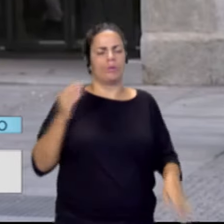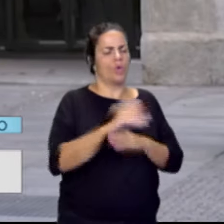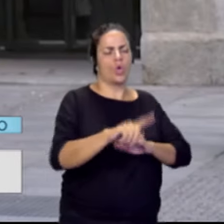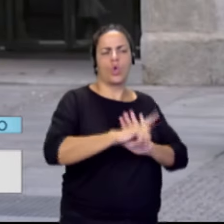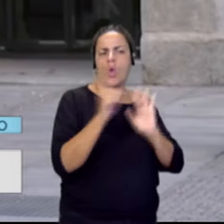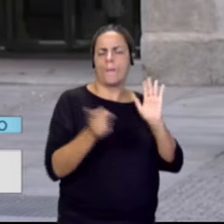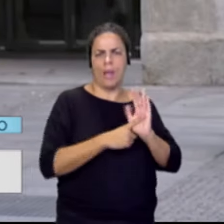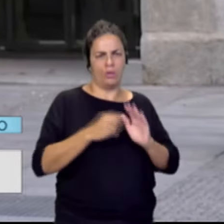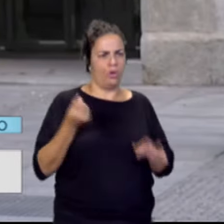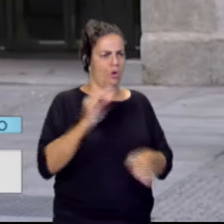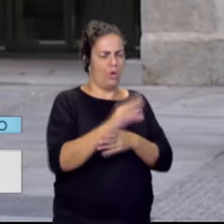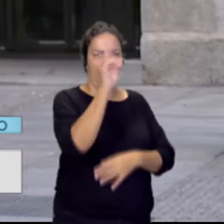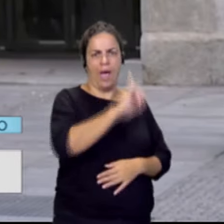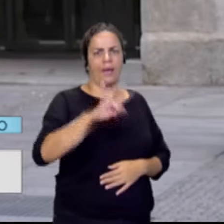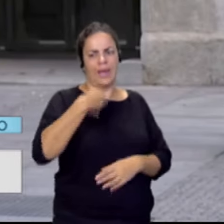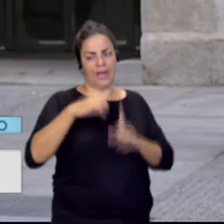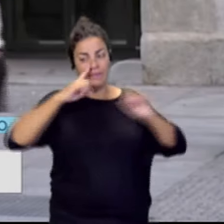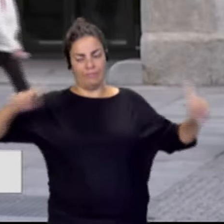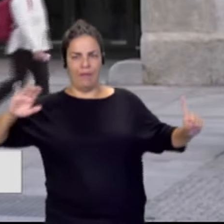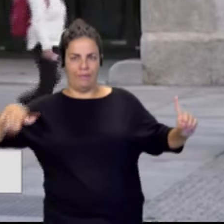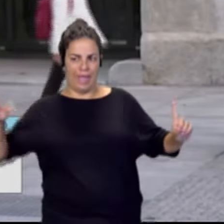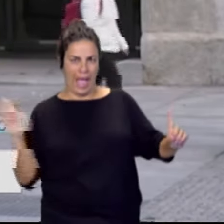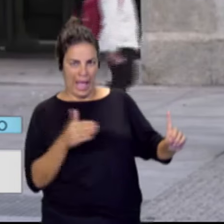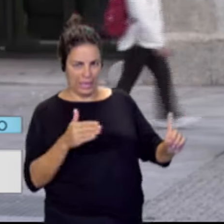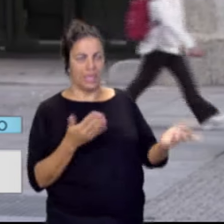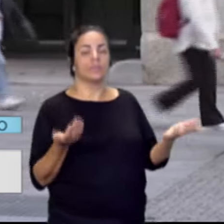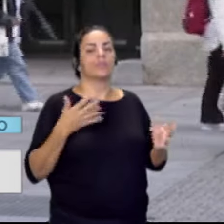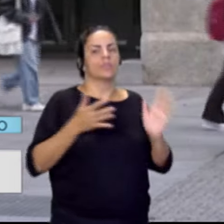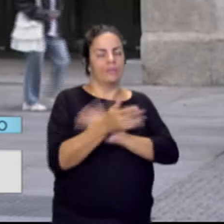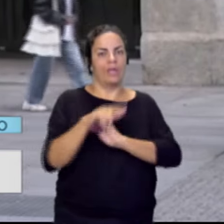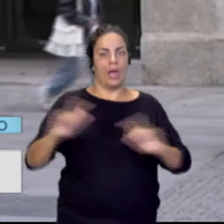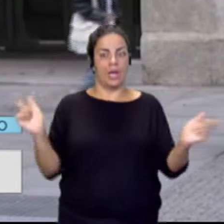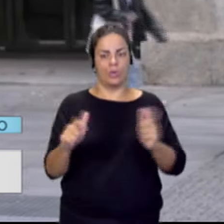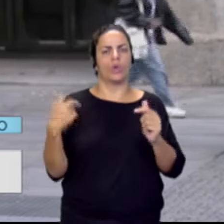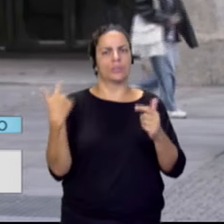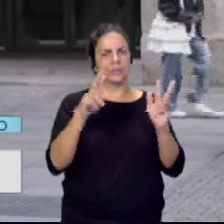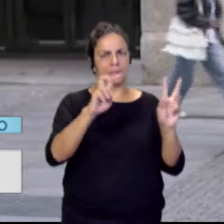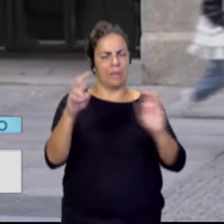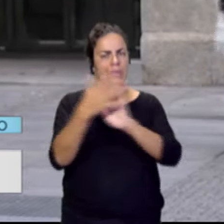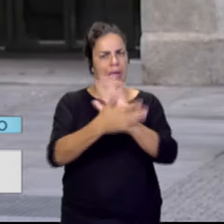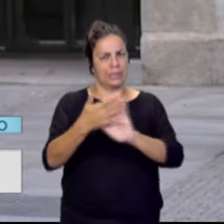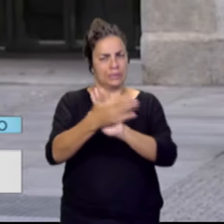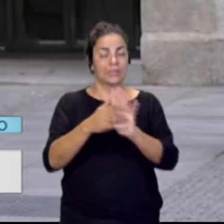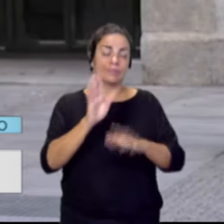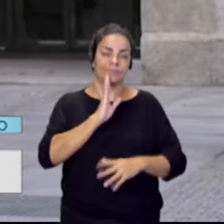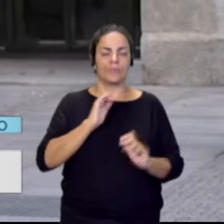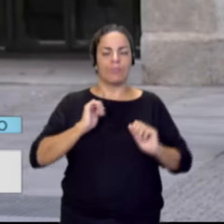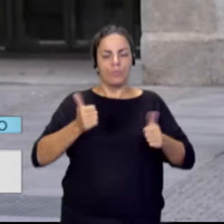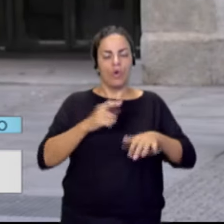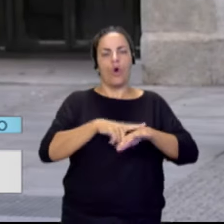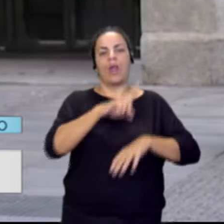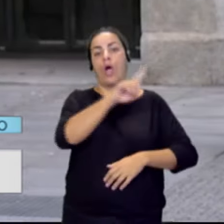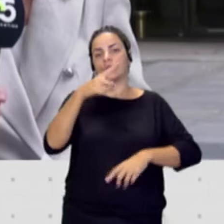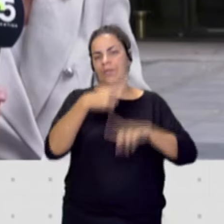que muchas cifras sobre la mesa en este encuentro que, como decimos, arranca a las 11:30 hora canaria aquí en el Ministerio de